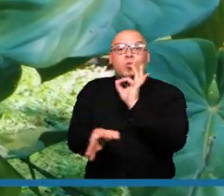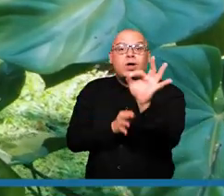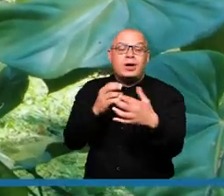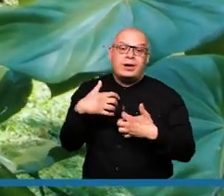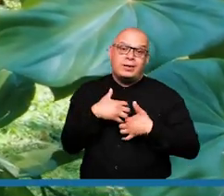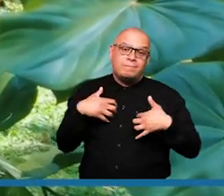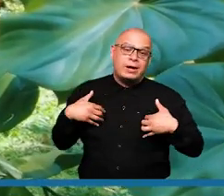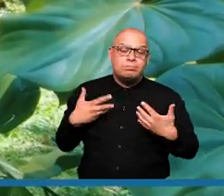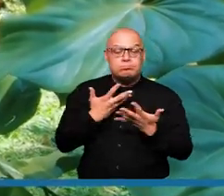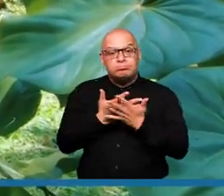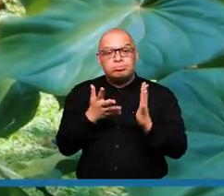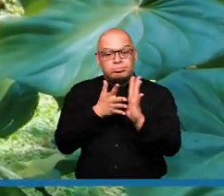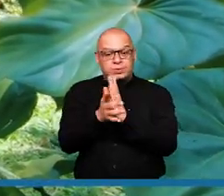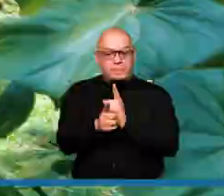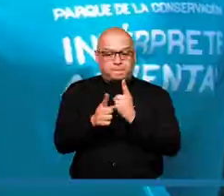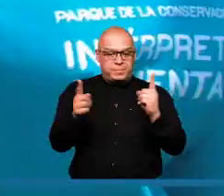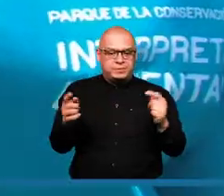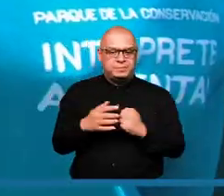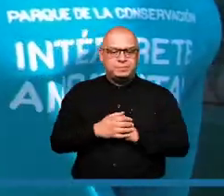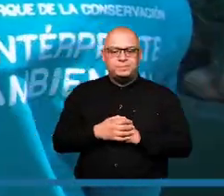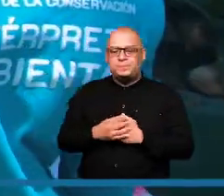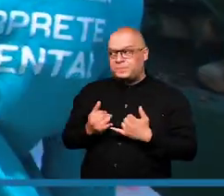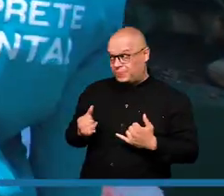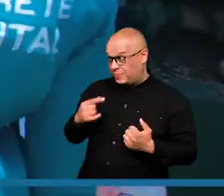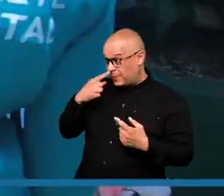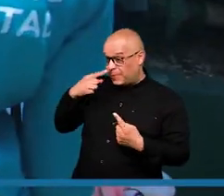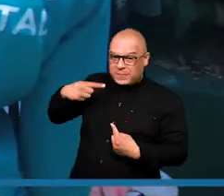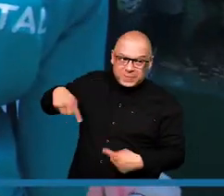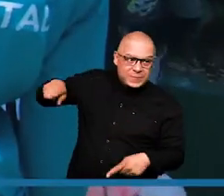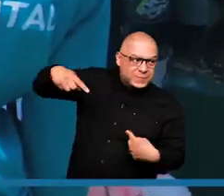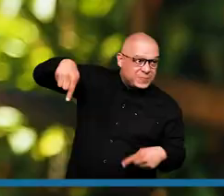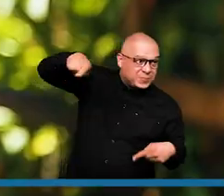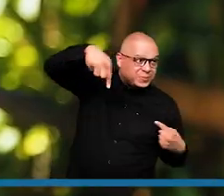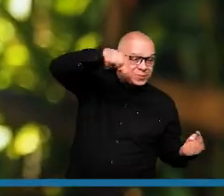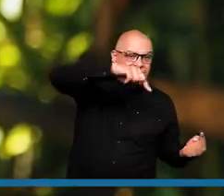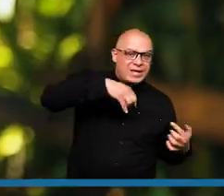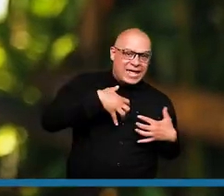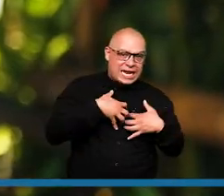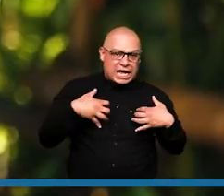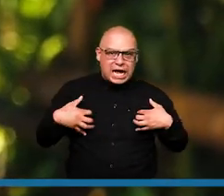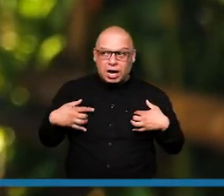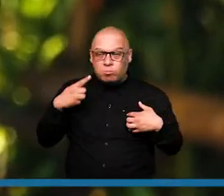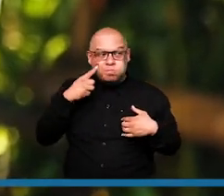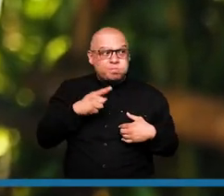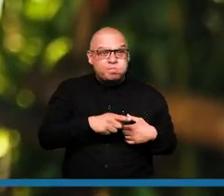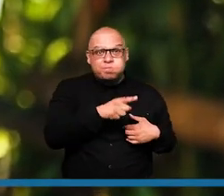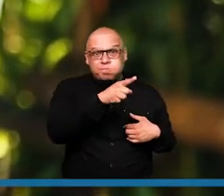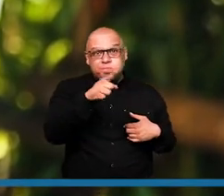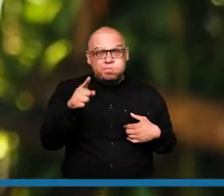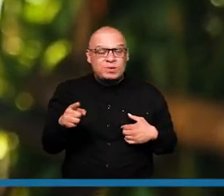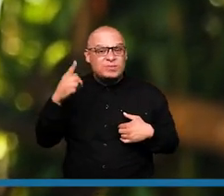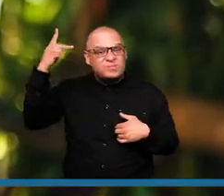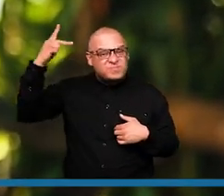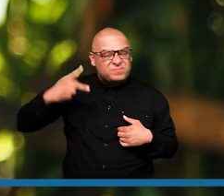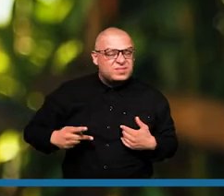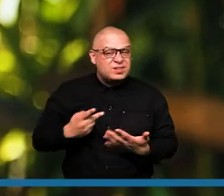conservación. Hoy vamos a hacer un recorrido aquí en el parque para que conozcamos los animales que tenemos y conozcamos las historias de por qué ellos